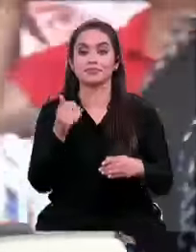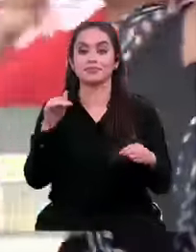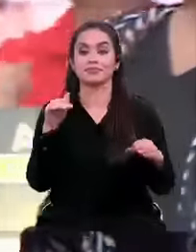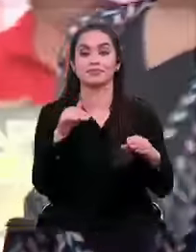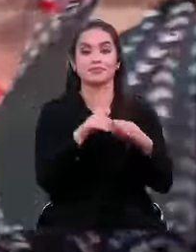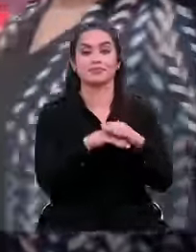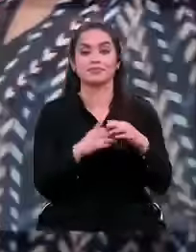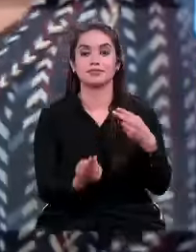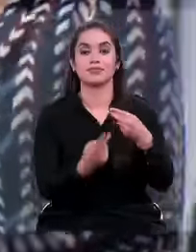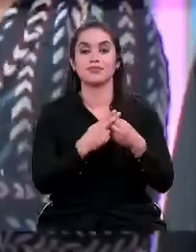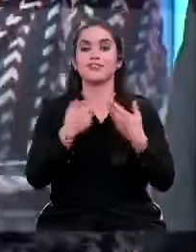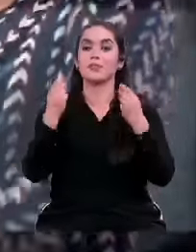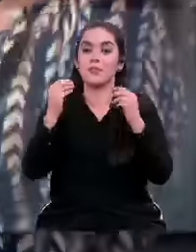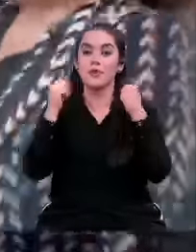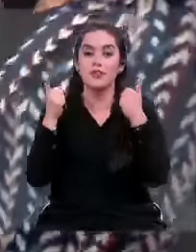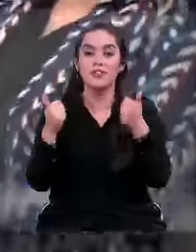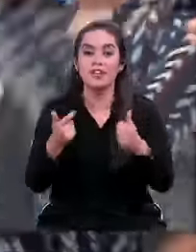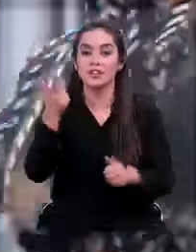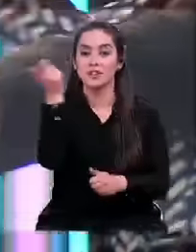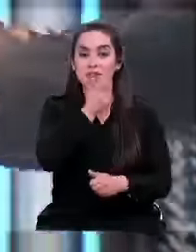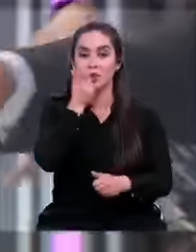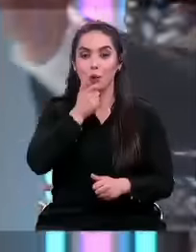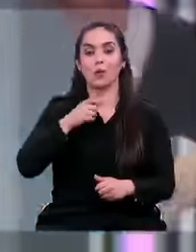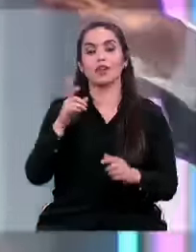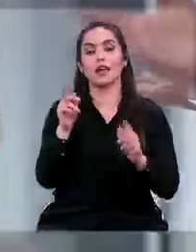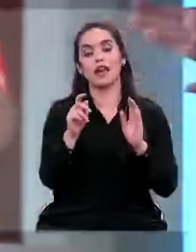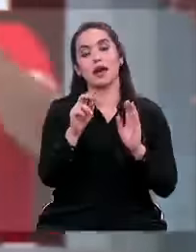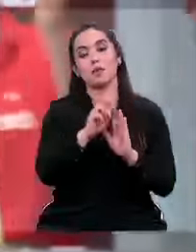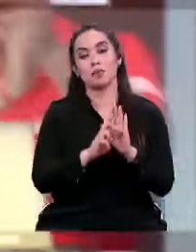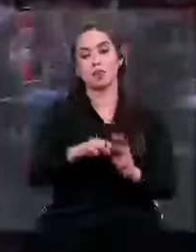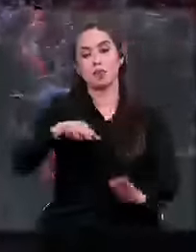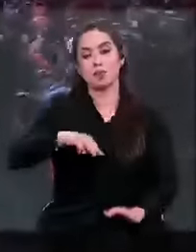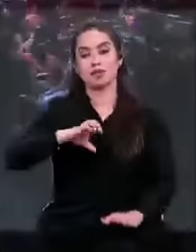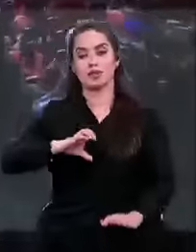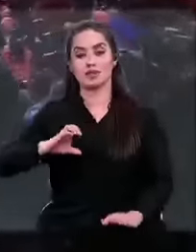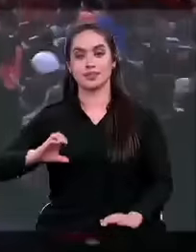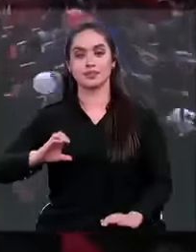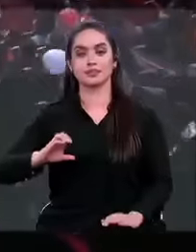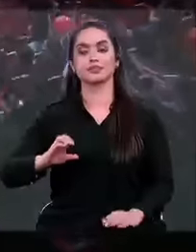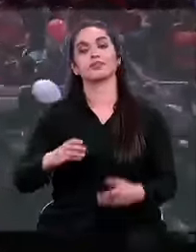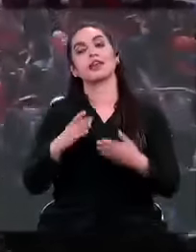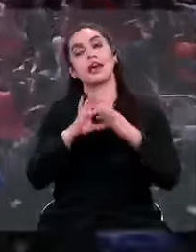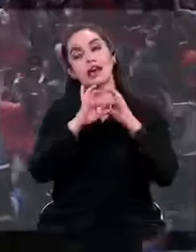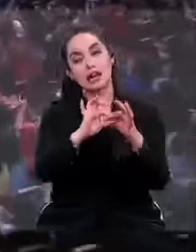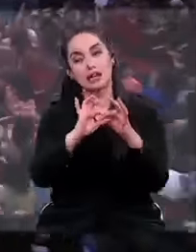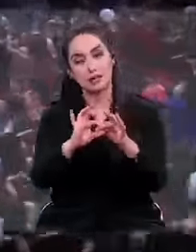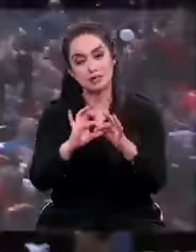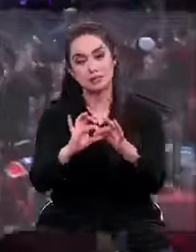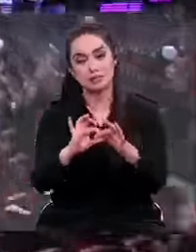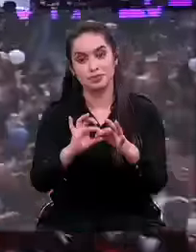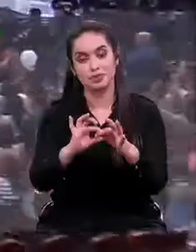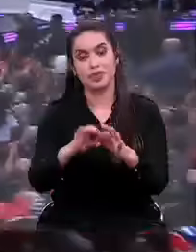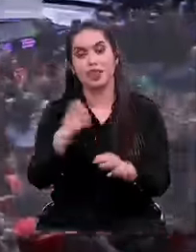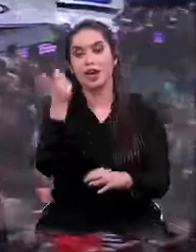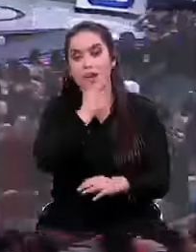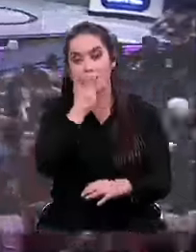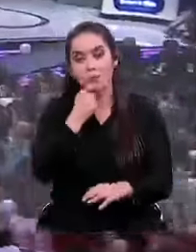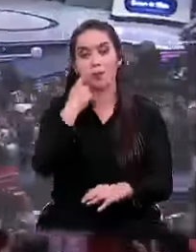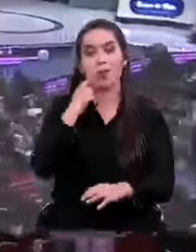sido el humor de Morandeco Compañía esta noche en Teletón. Le agradecemos el humor de